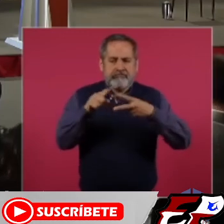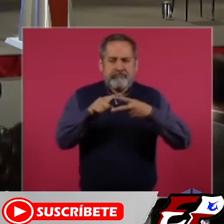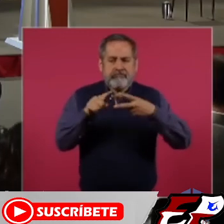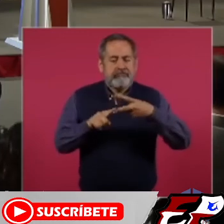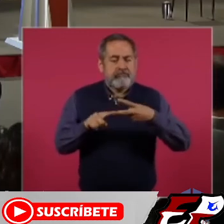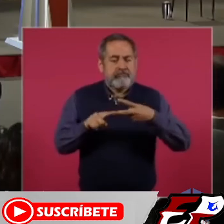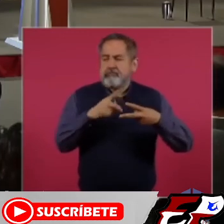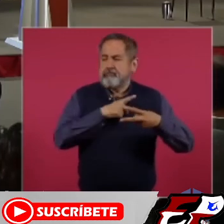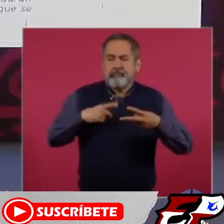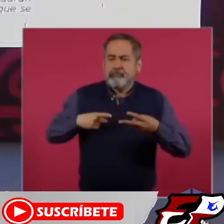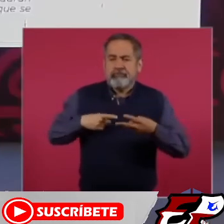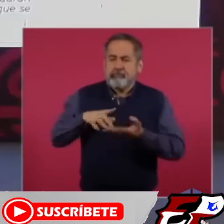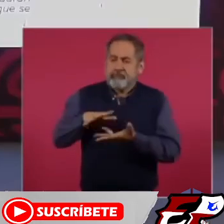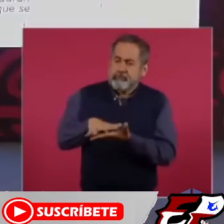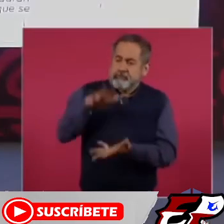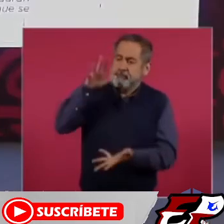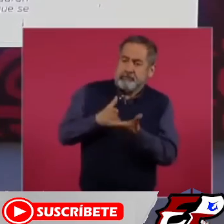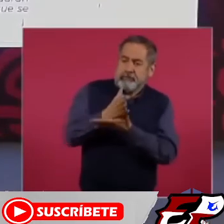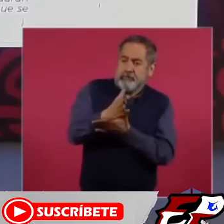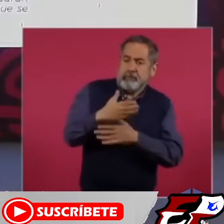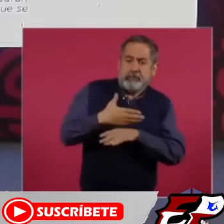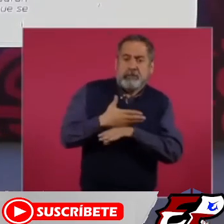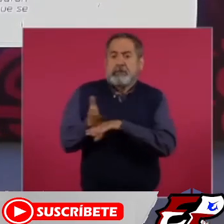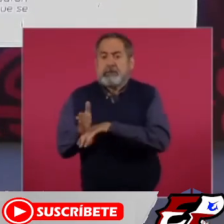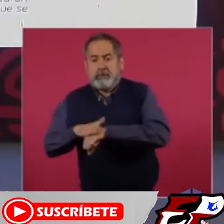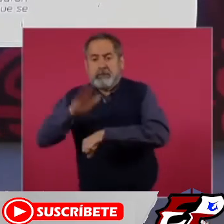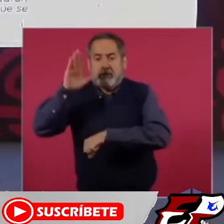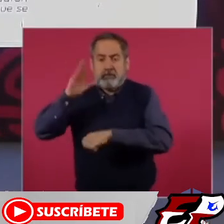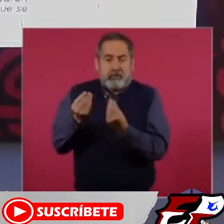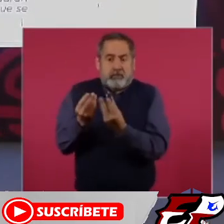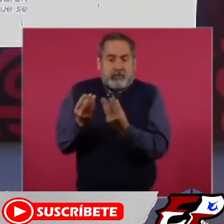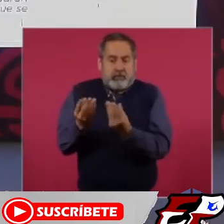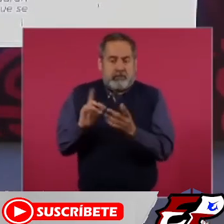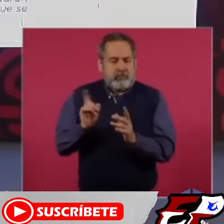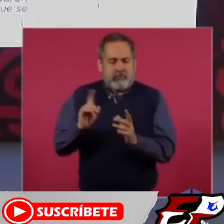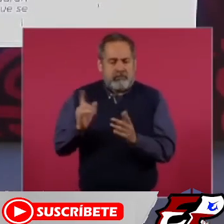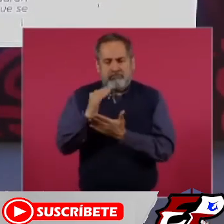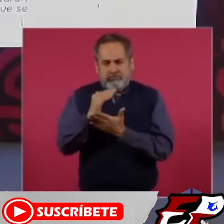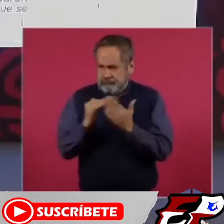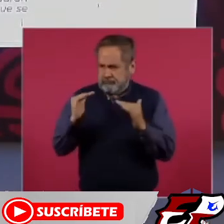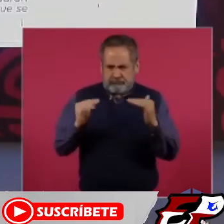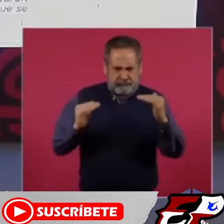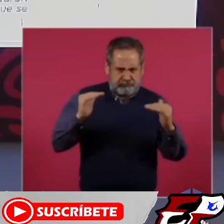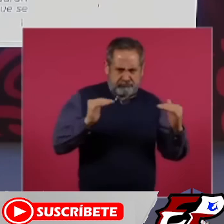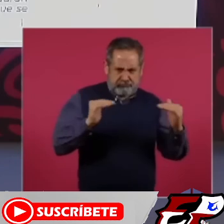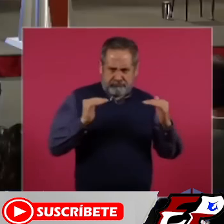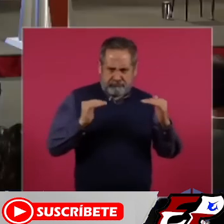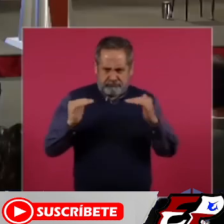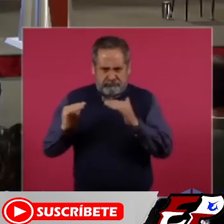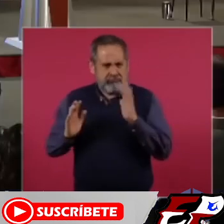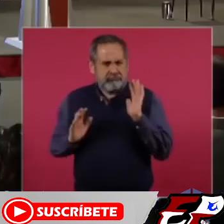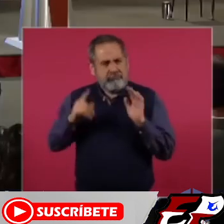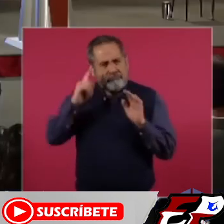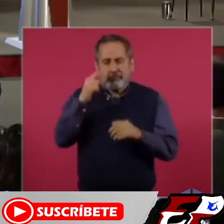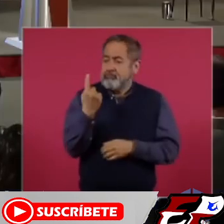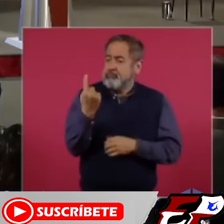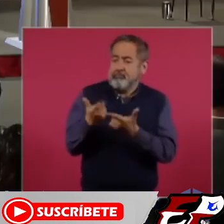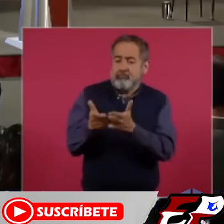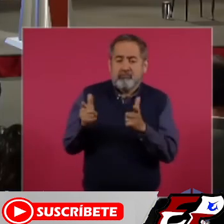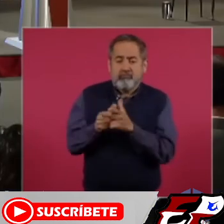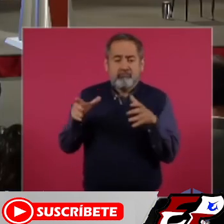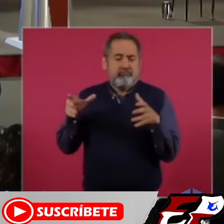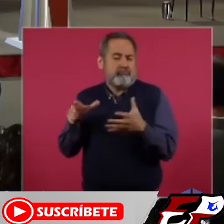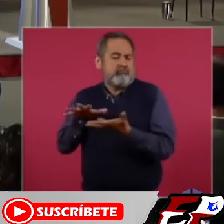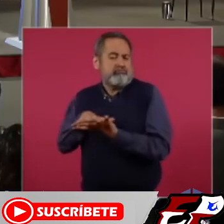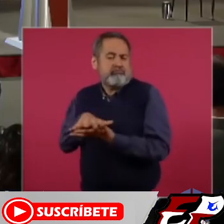hubiese una sobrerrepresentación en el Congreso, para que independientemente de los votos, ningún partido político